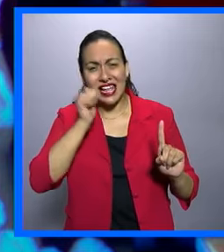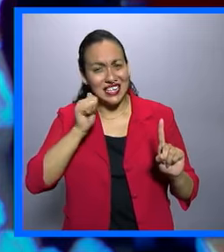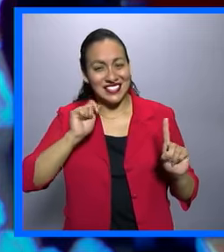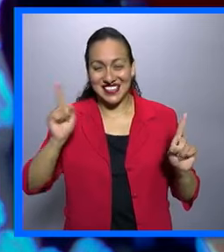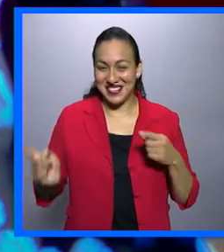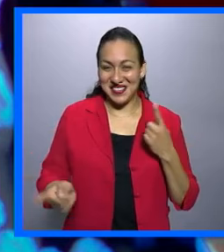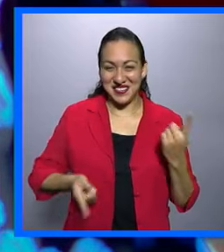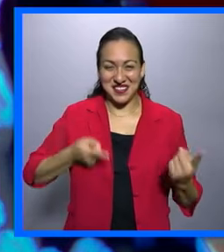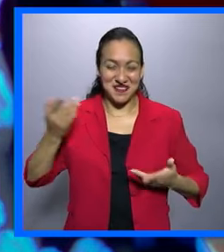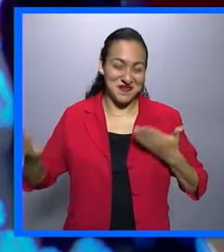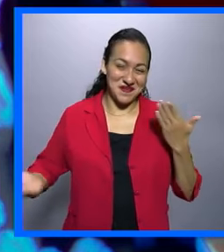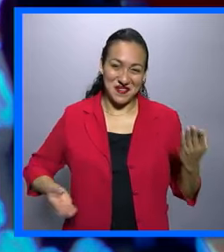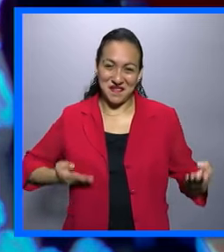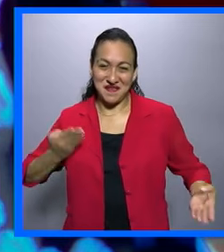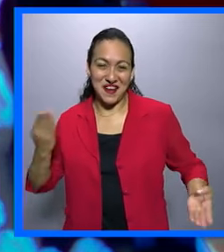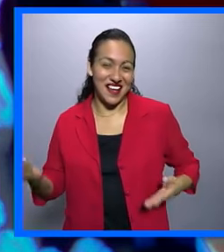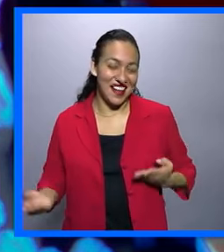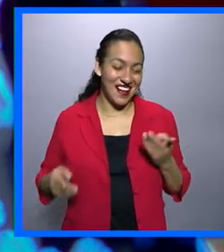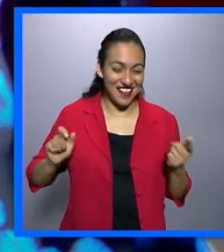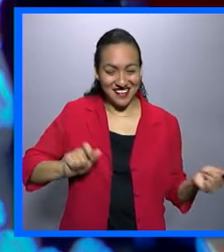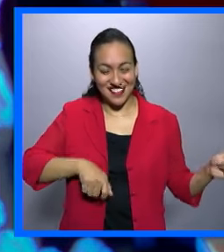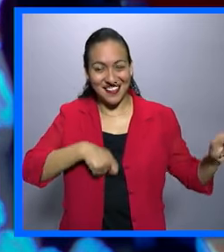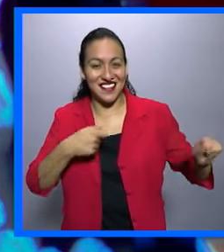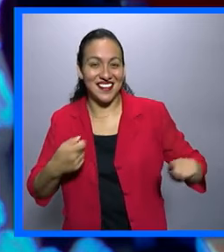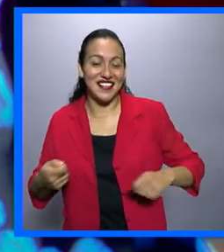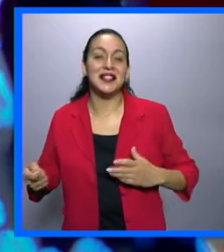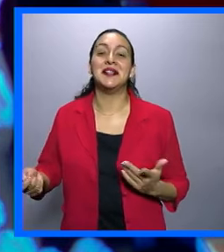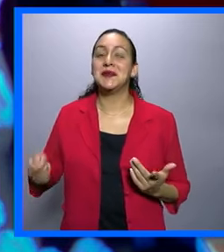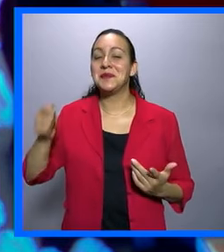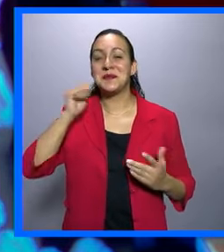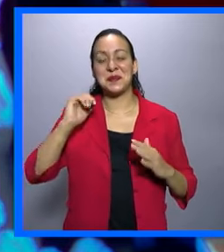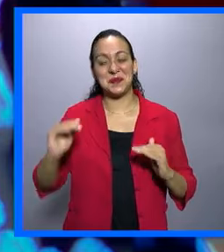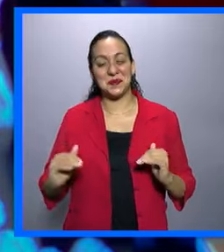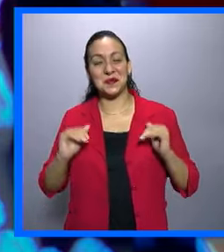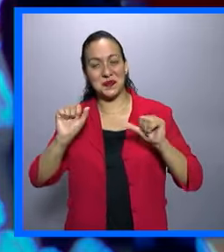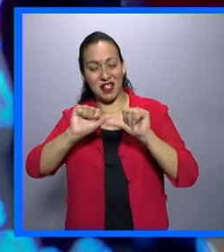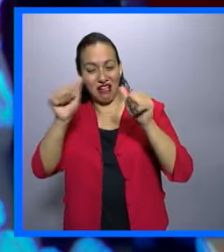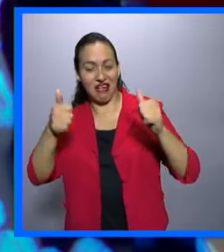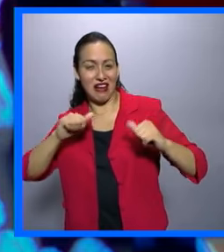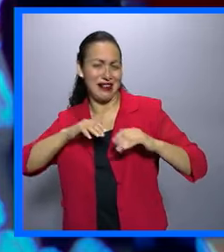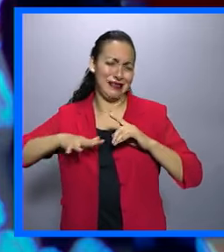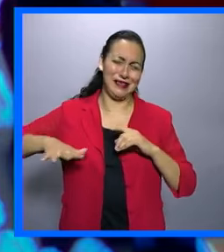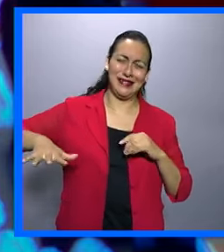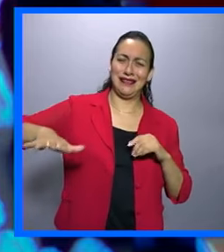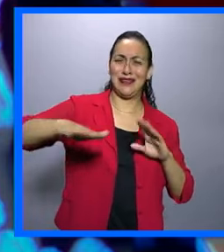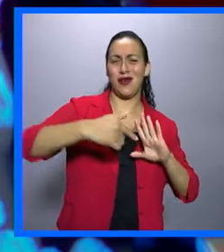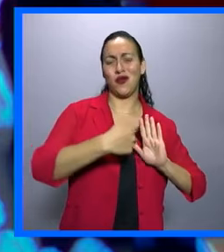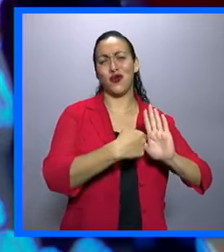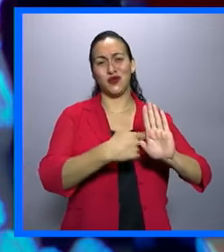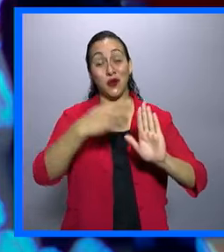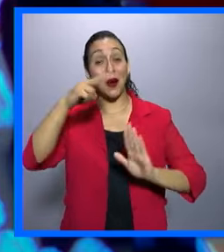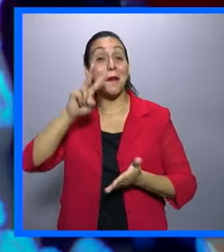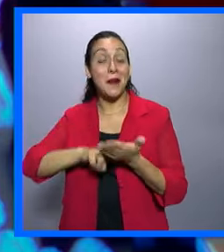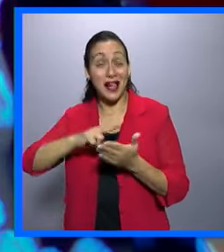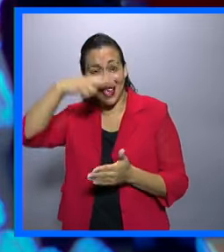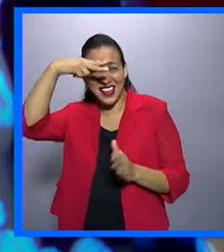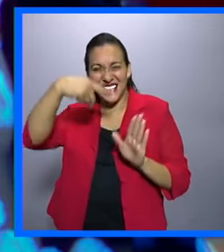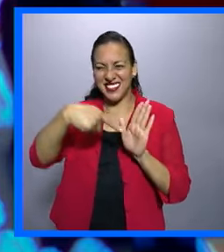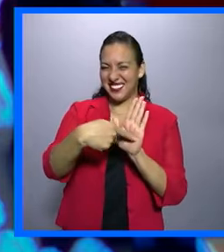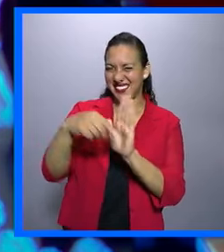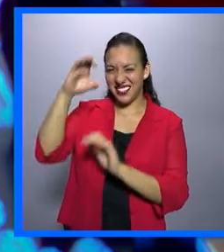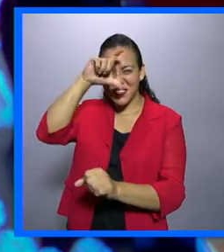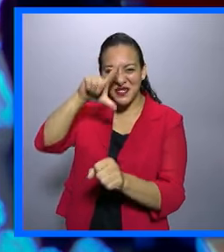danza folclórica mexicana al nivel de arte universal, preservando no solo las raíces